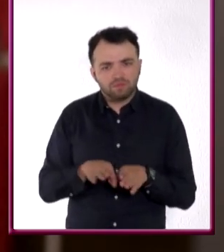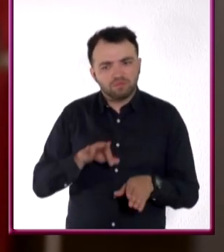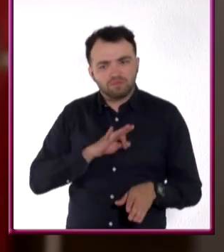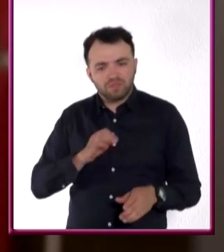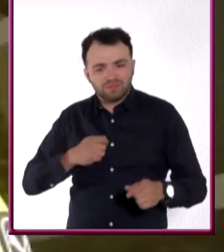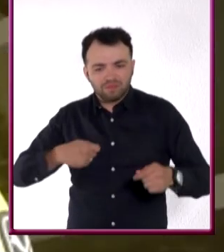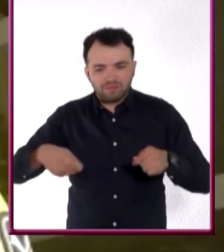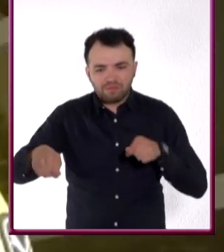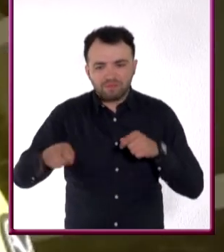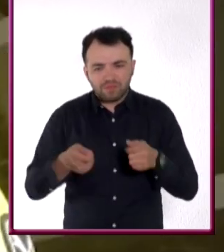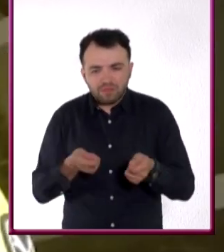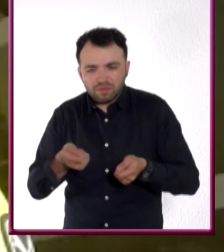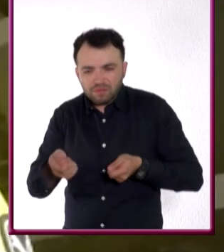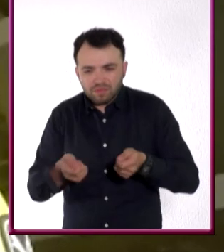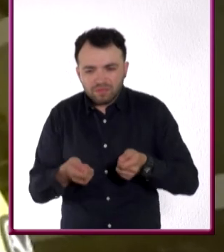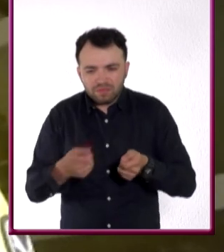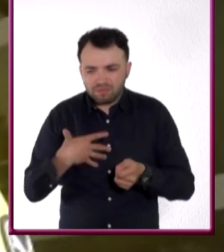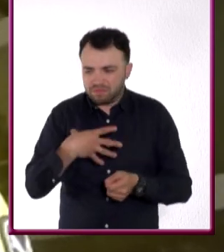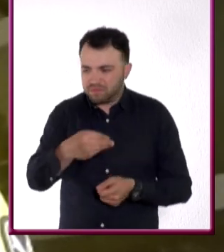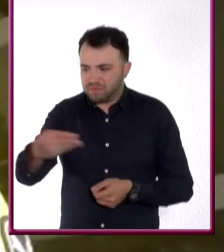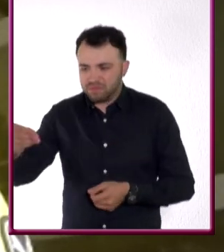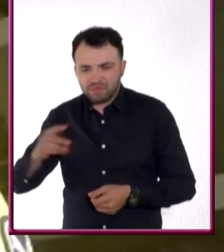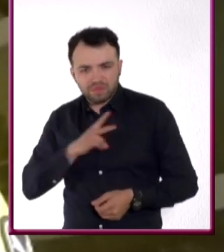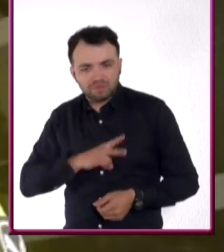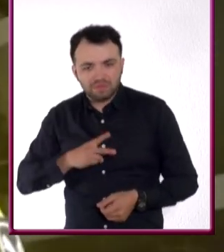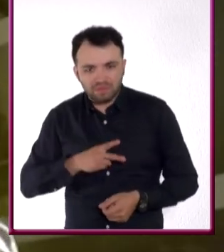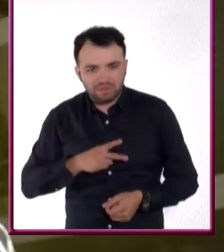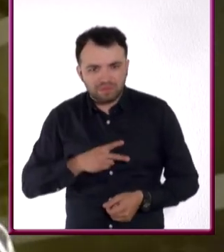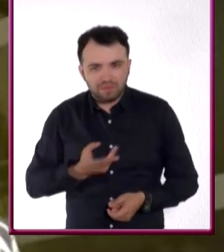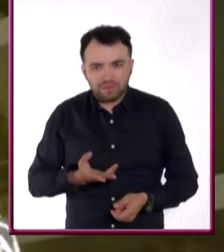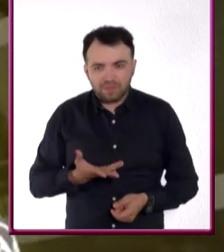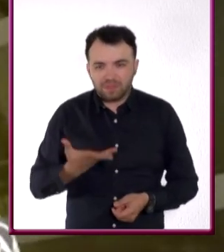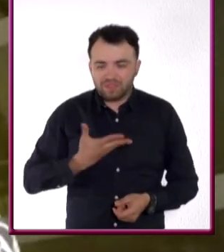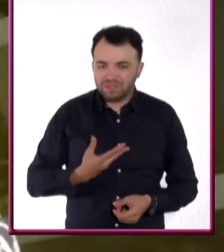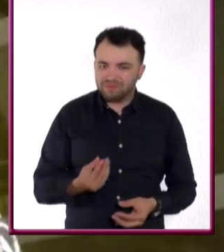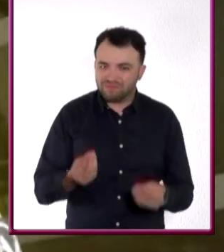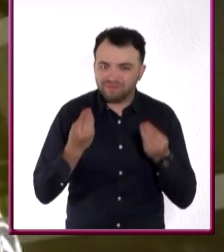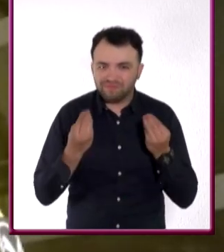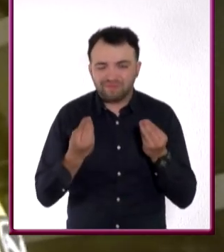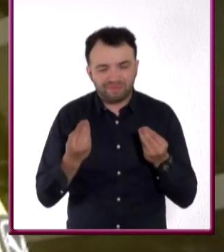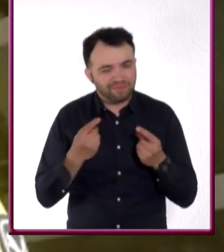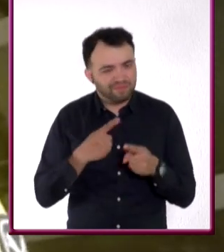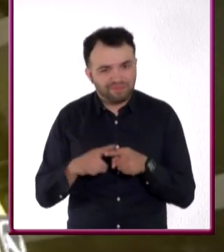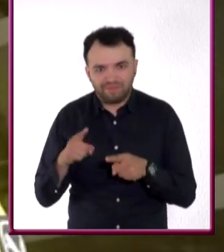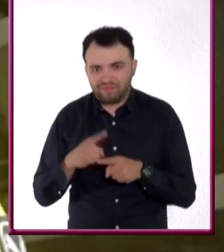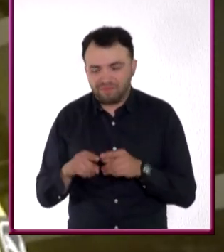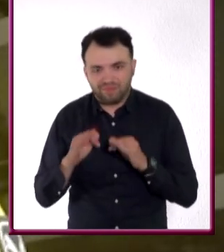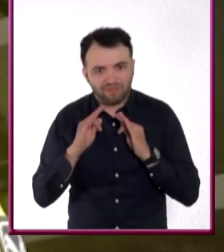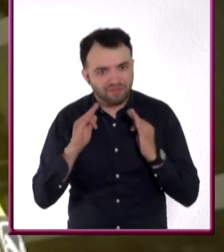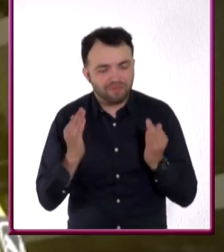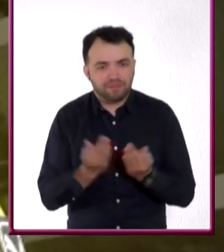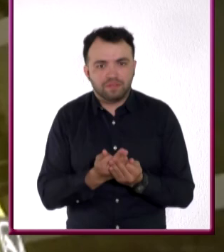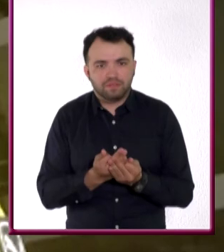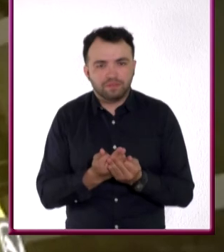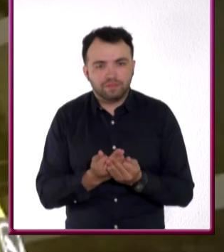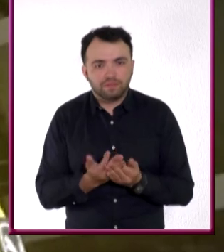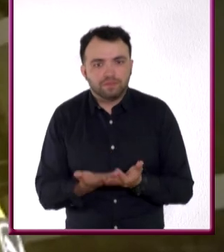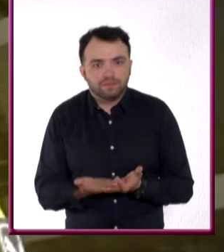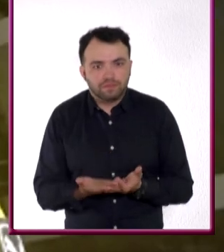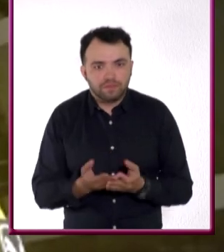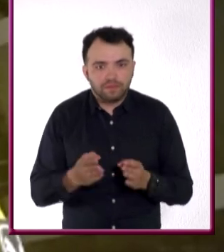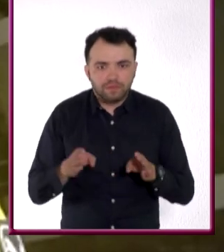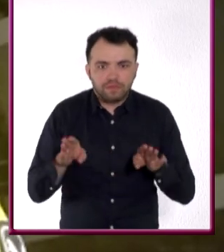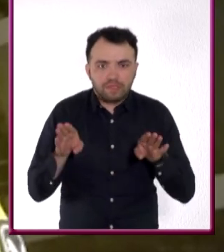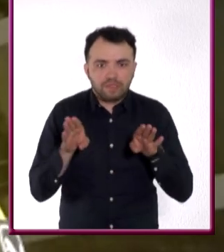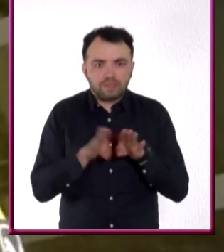de un virus. Si bien uno tiene muchísimos modelos distintos que puede hacer, un poco el planteamiento que